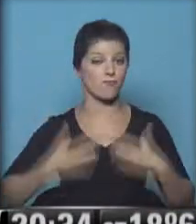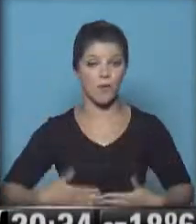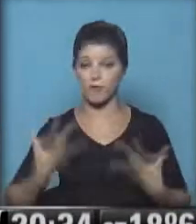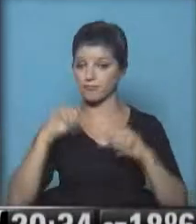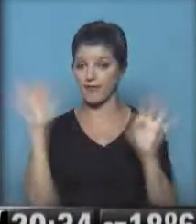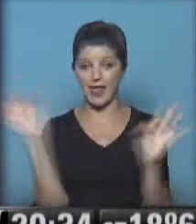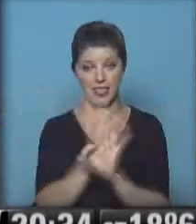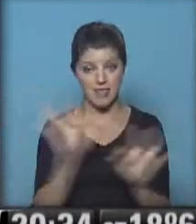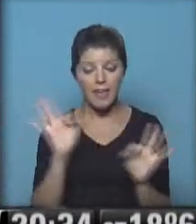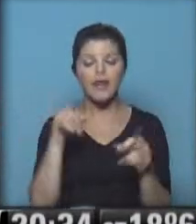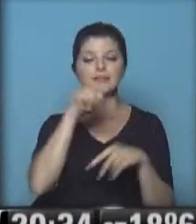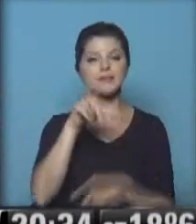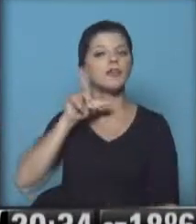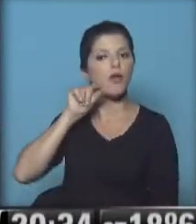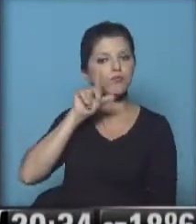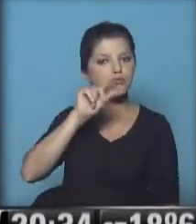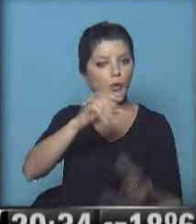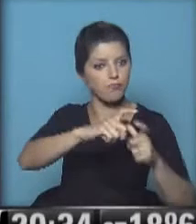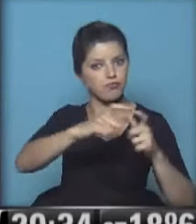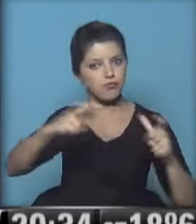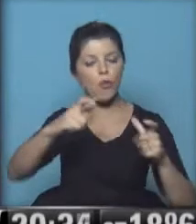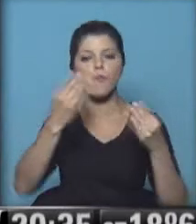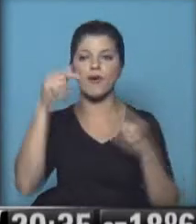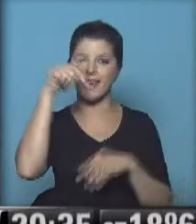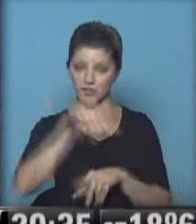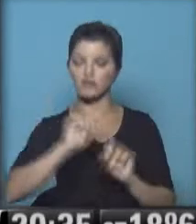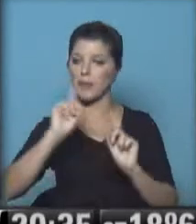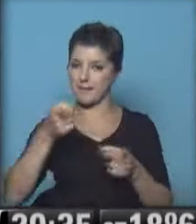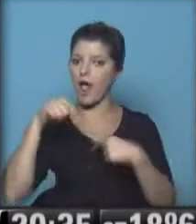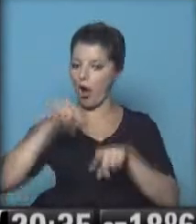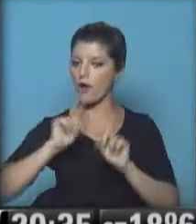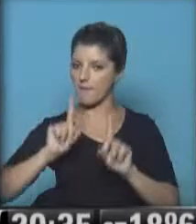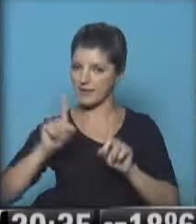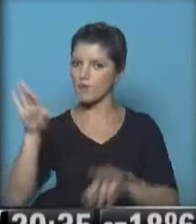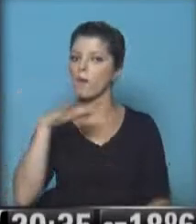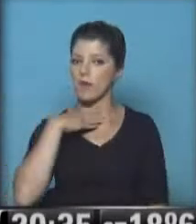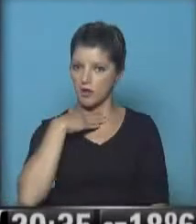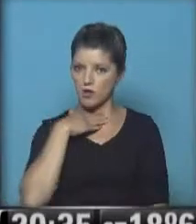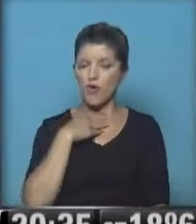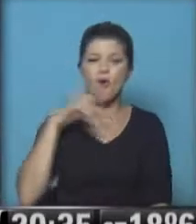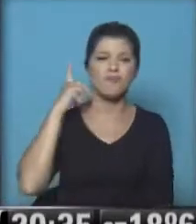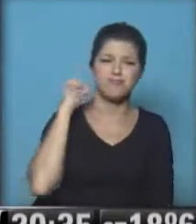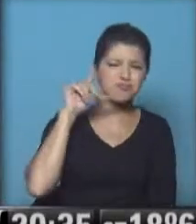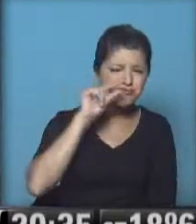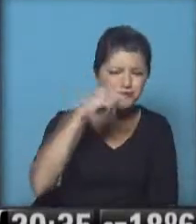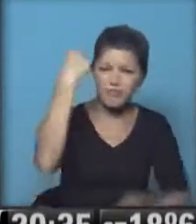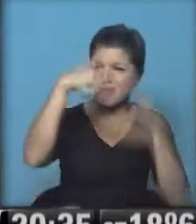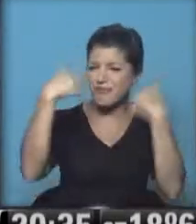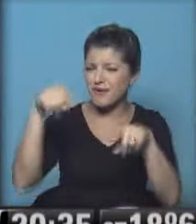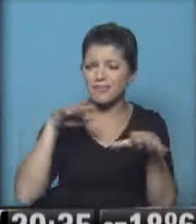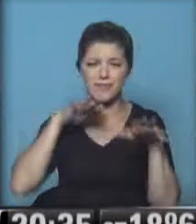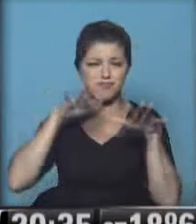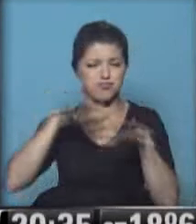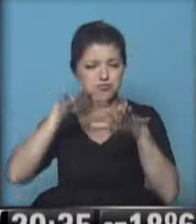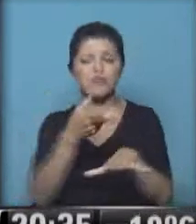las manifestaciones se multiplican, porque esto es parte de lo que está pasando también en México. Hay muchísimas manifestaciones todos